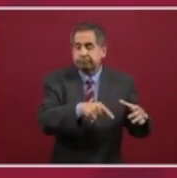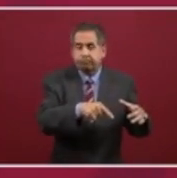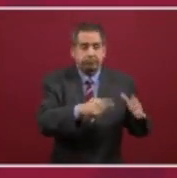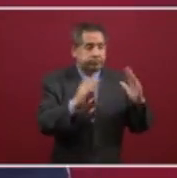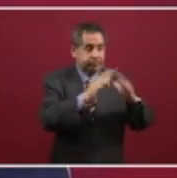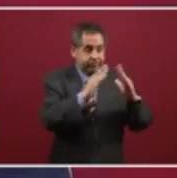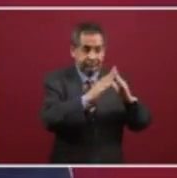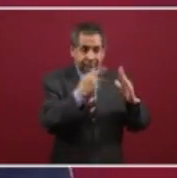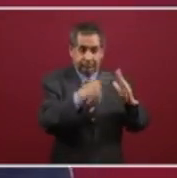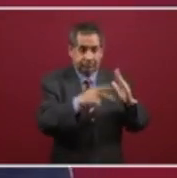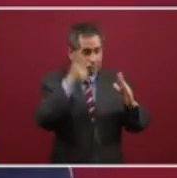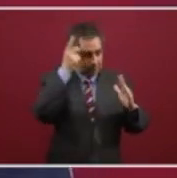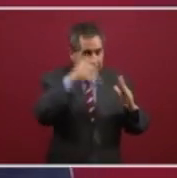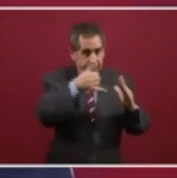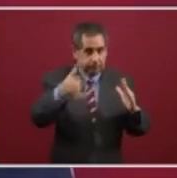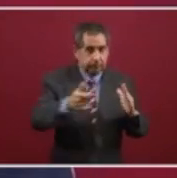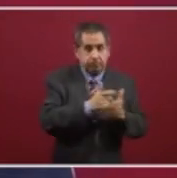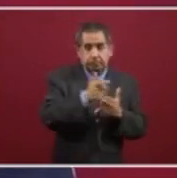desalojado